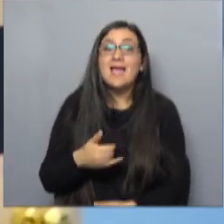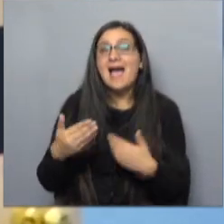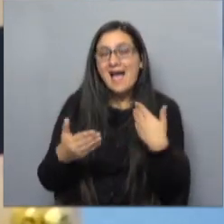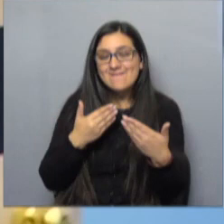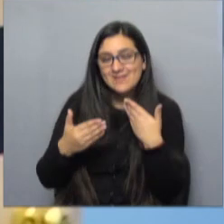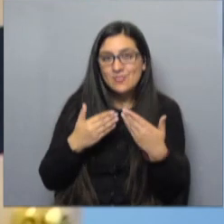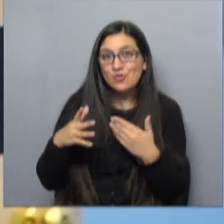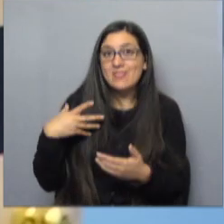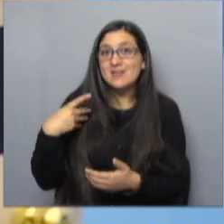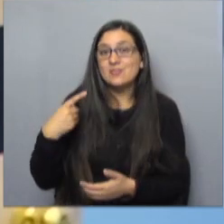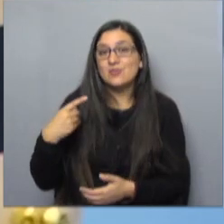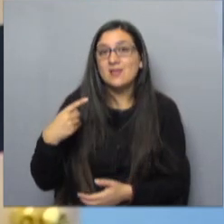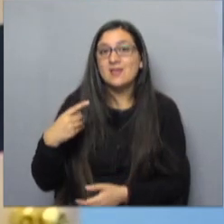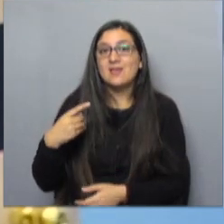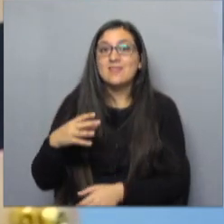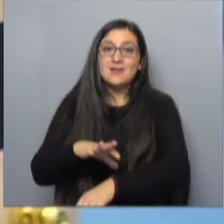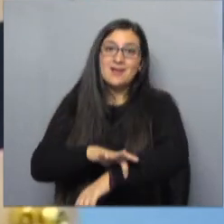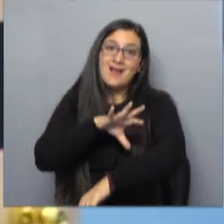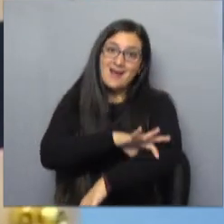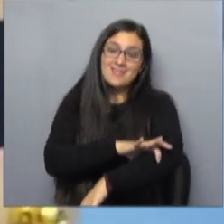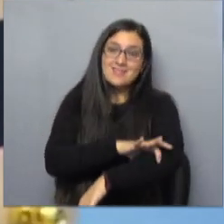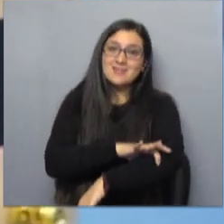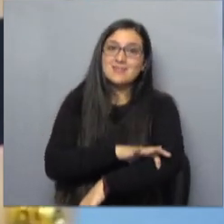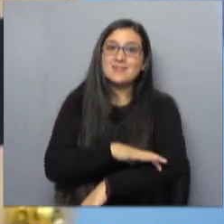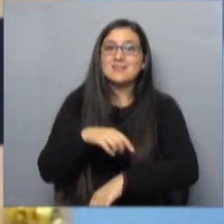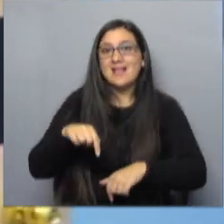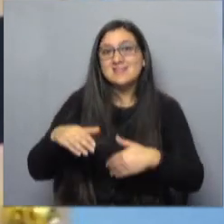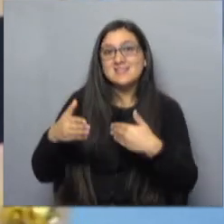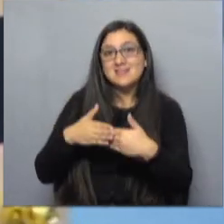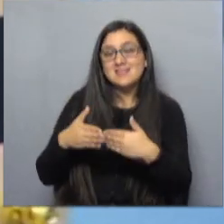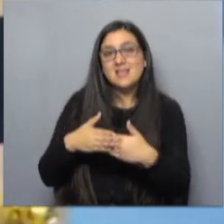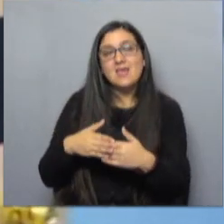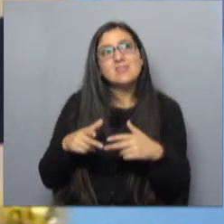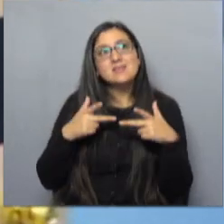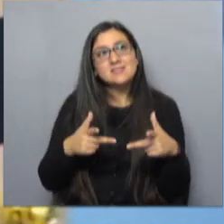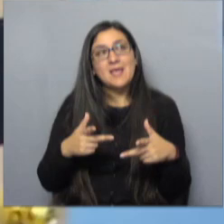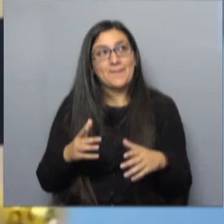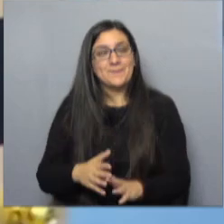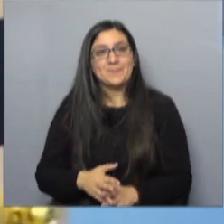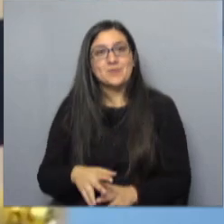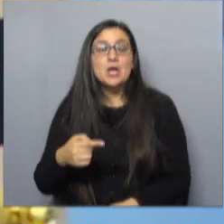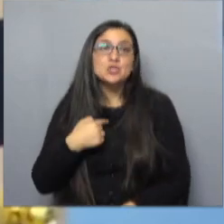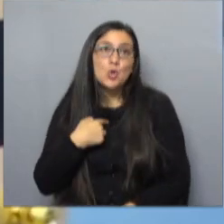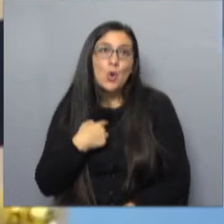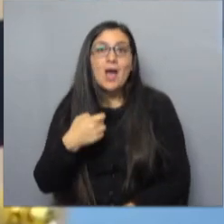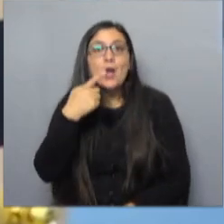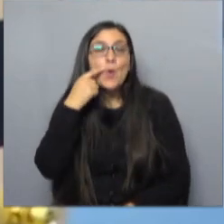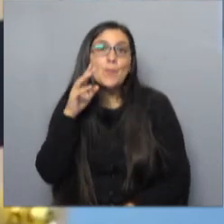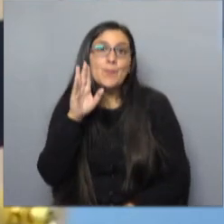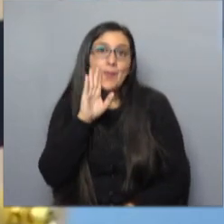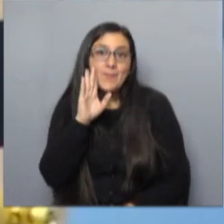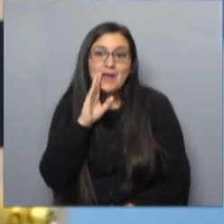conversando con la directora del jardín de acá cerquita, decía, bueno, yo a los padres les voy a pedir